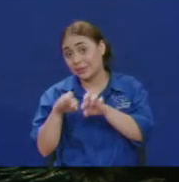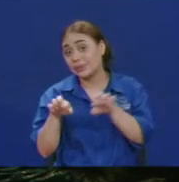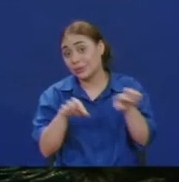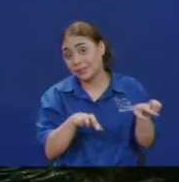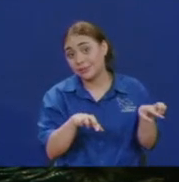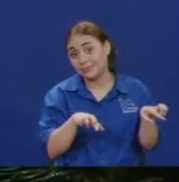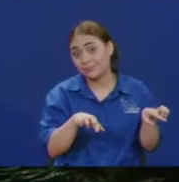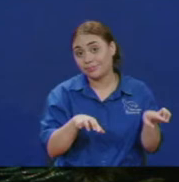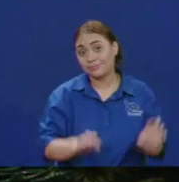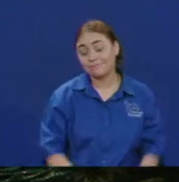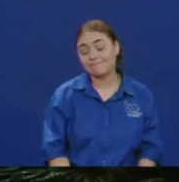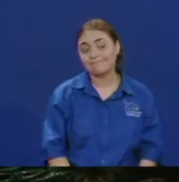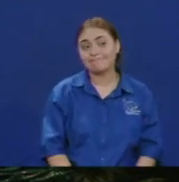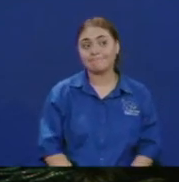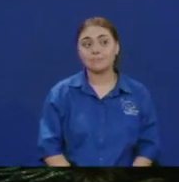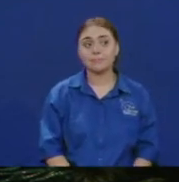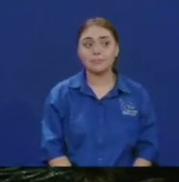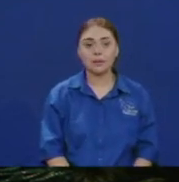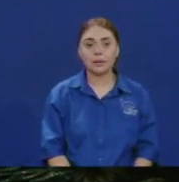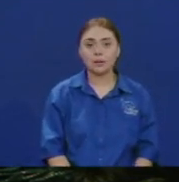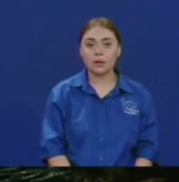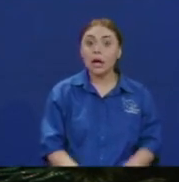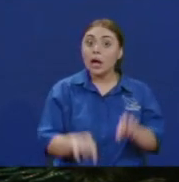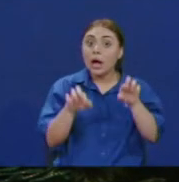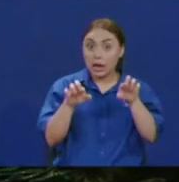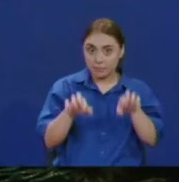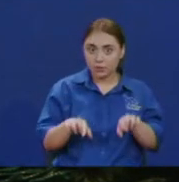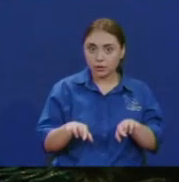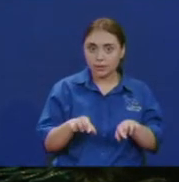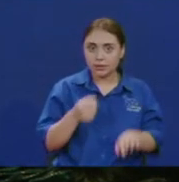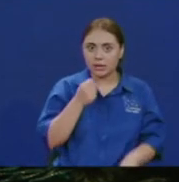conocido, lo empiezan a maldecir.